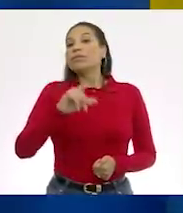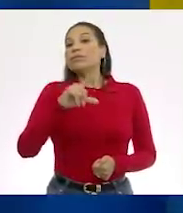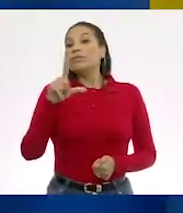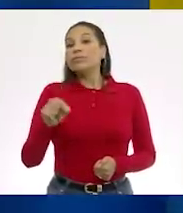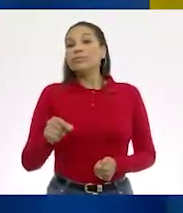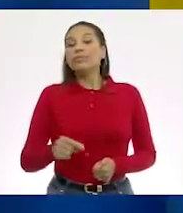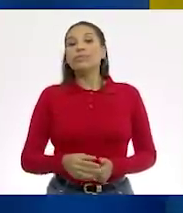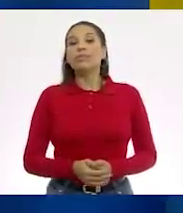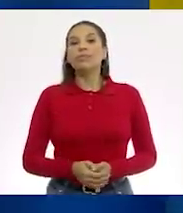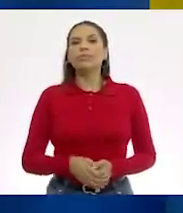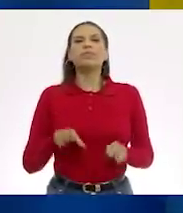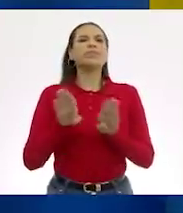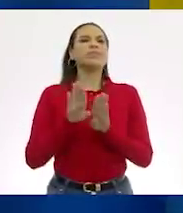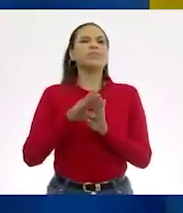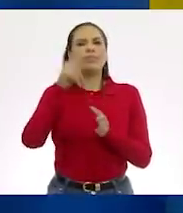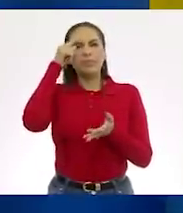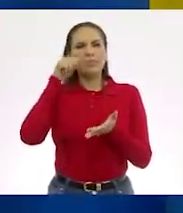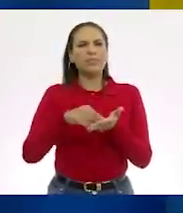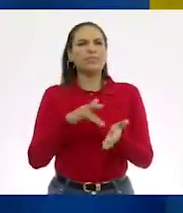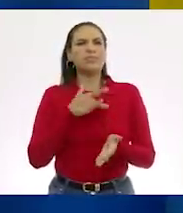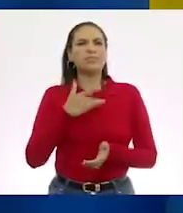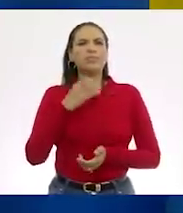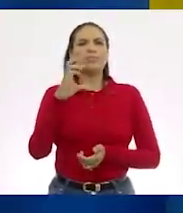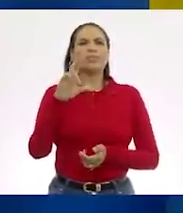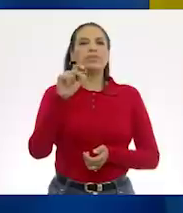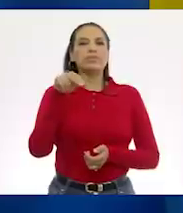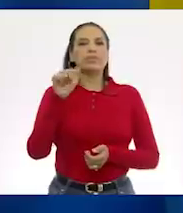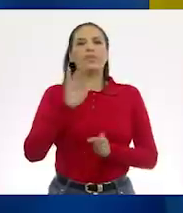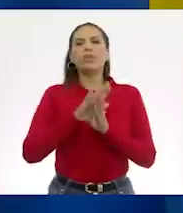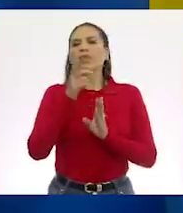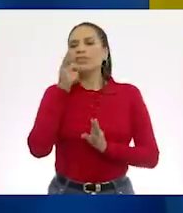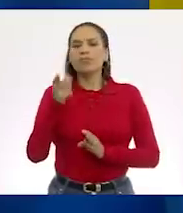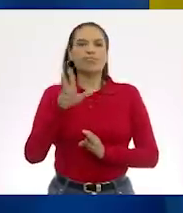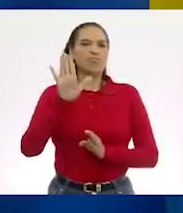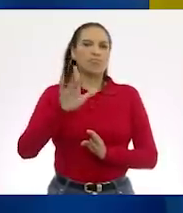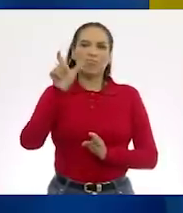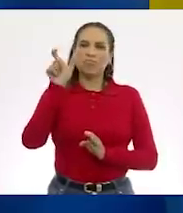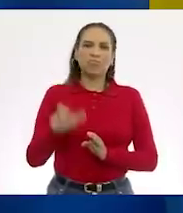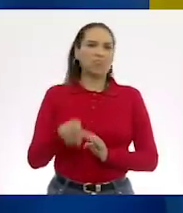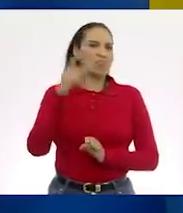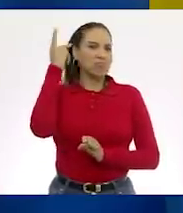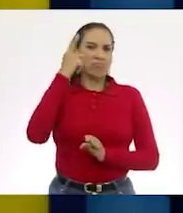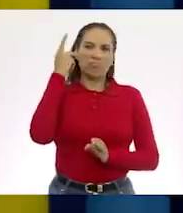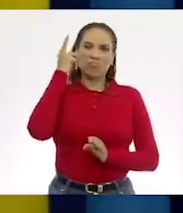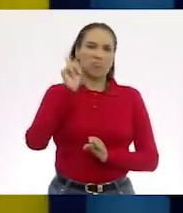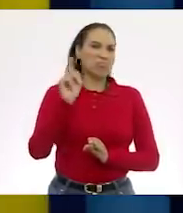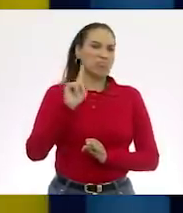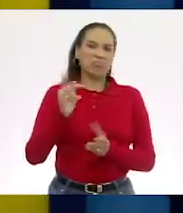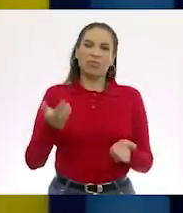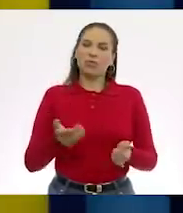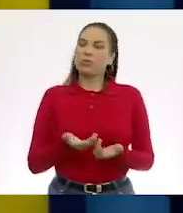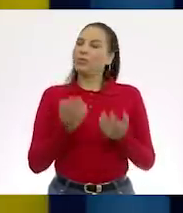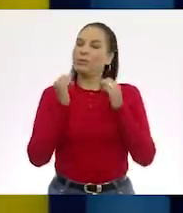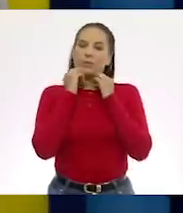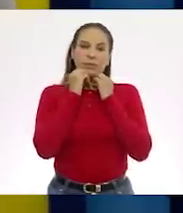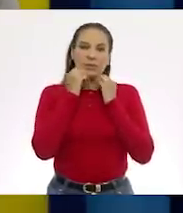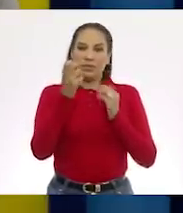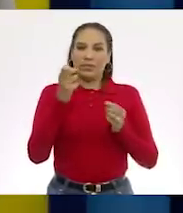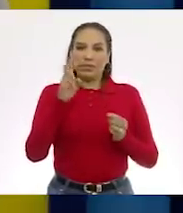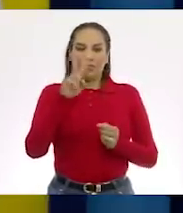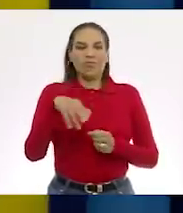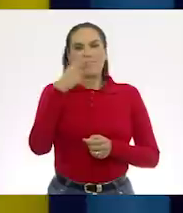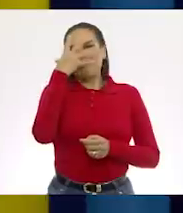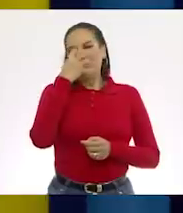después, ¿cómo crees que se sintió Cristina cuando le dijeron que no parecía princesa? Uy, maestra, eso es